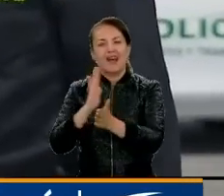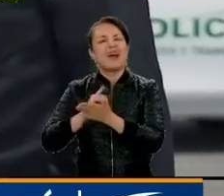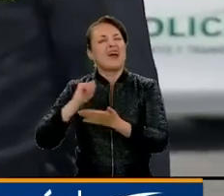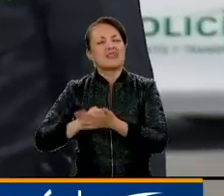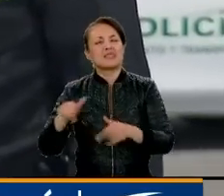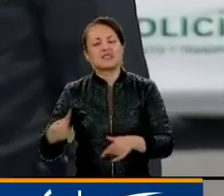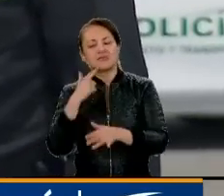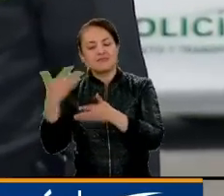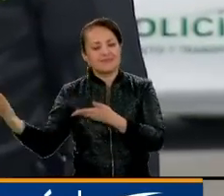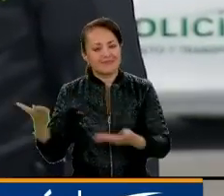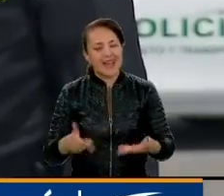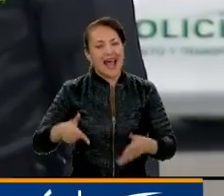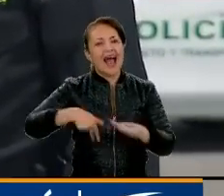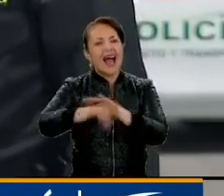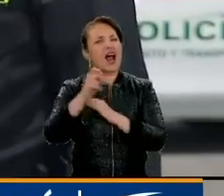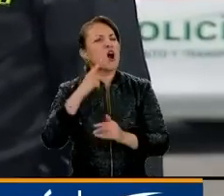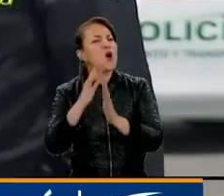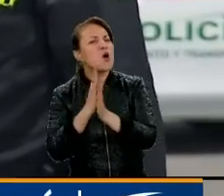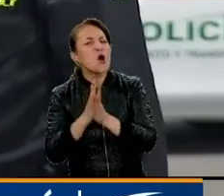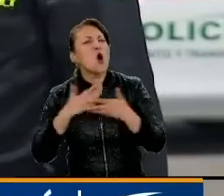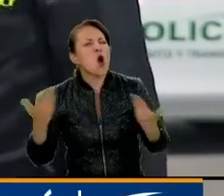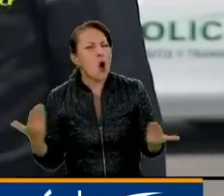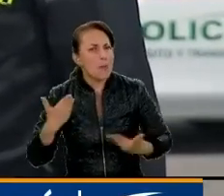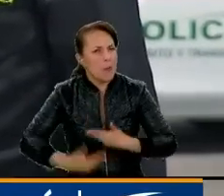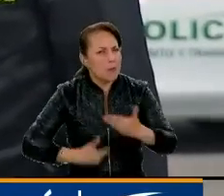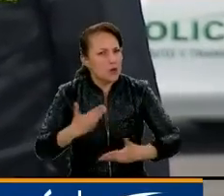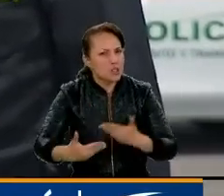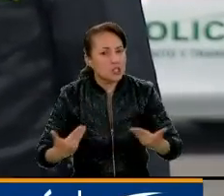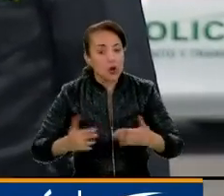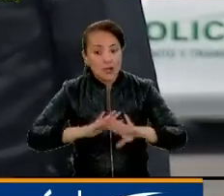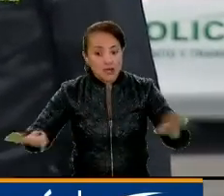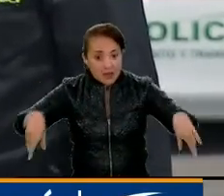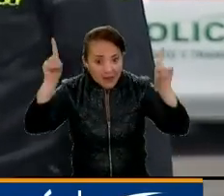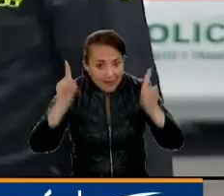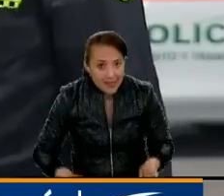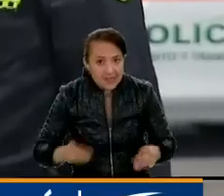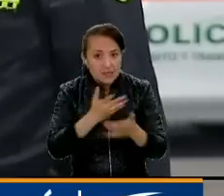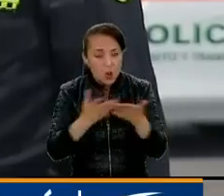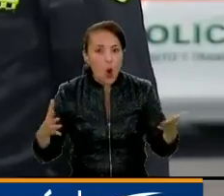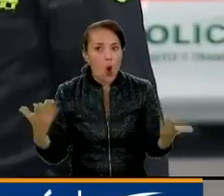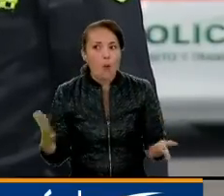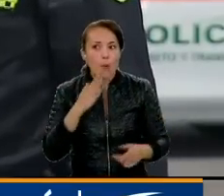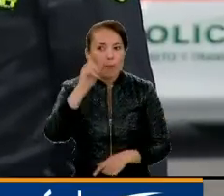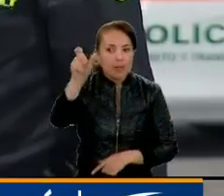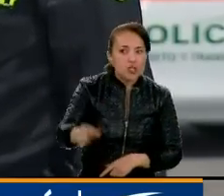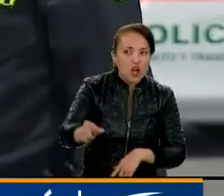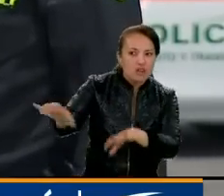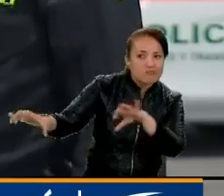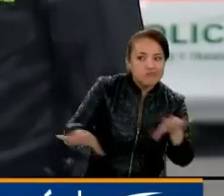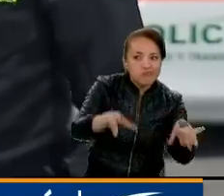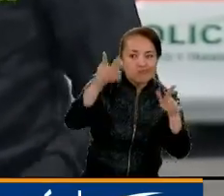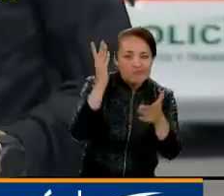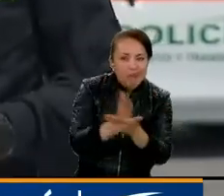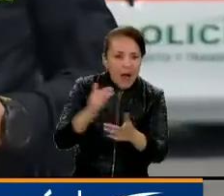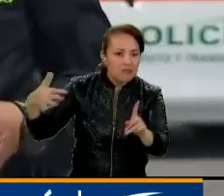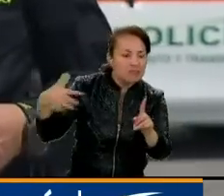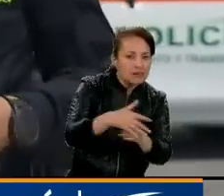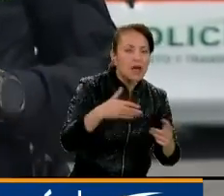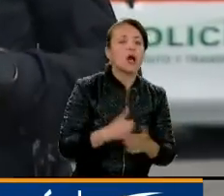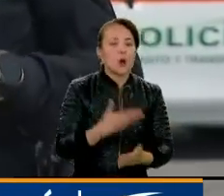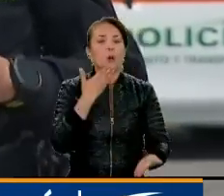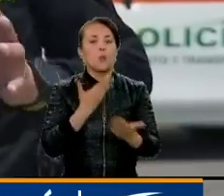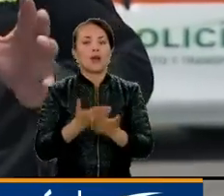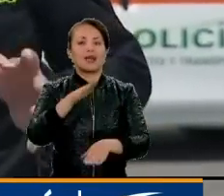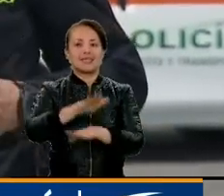Caracol y cuéntenos cómo va a ser ese proceso una vez se determine o se identifique una persona que está cometiendo un acto contrario a la convivencia. Sí, efectivamente, buenas